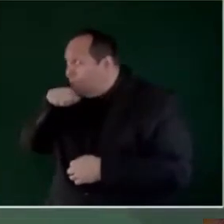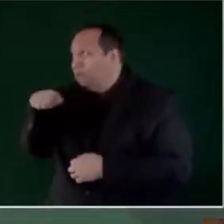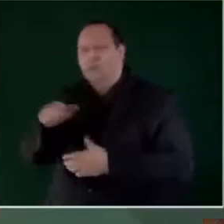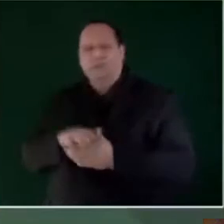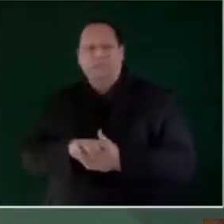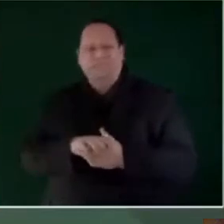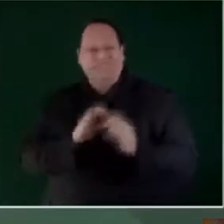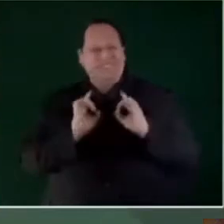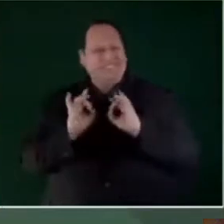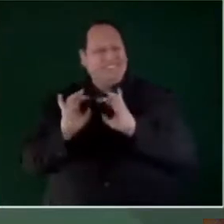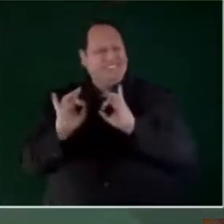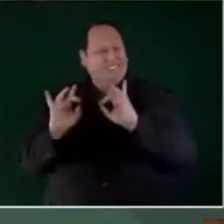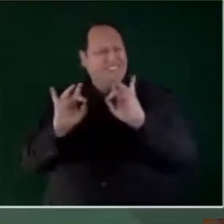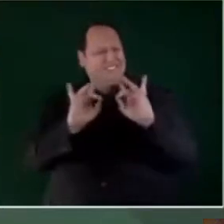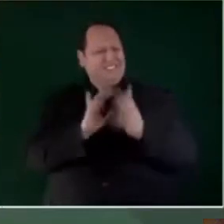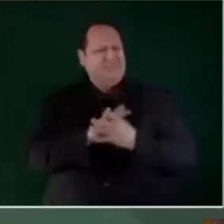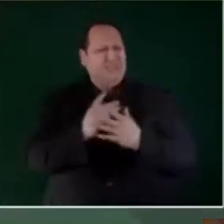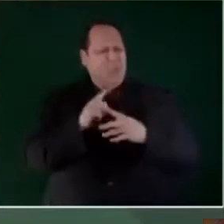todo eso